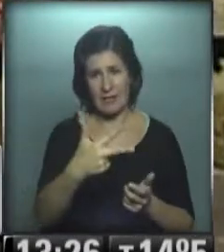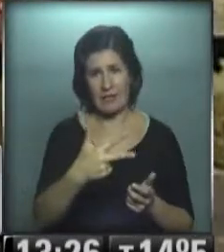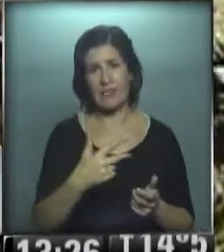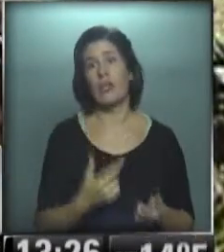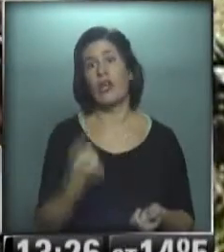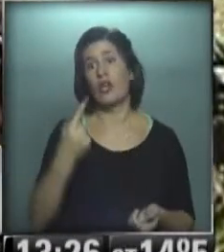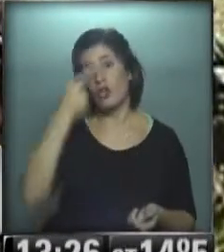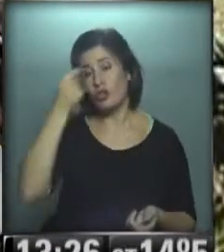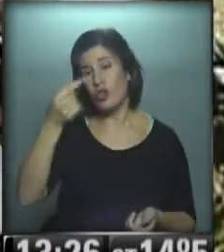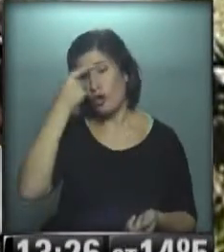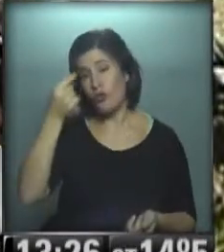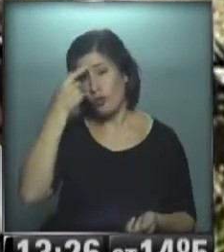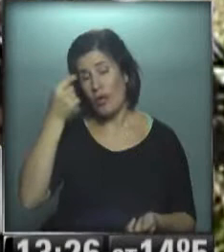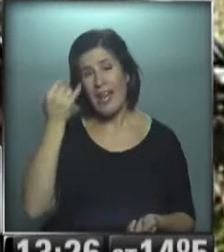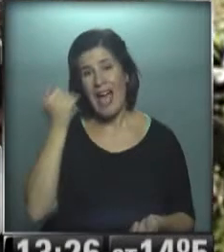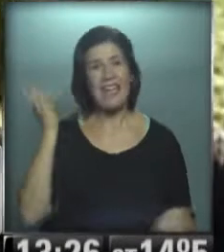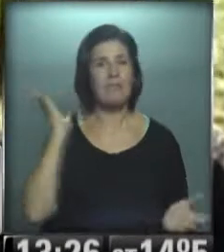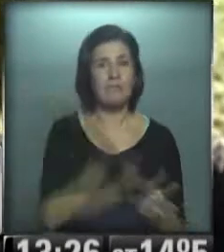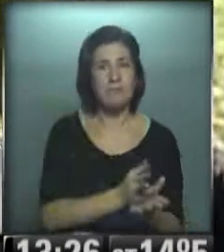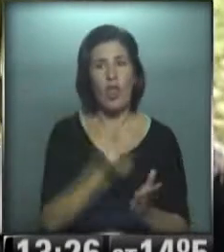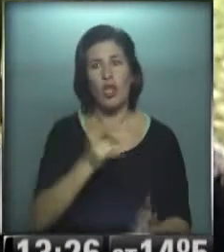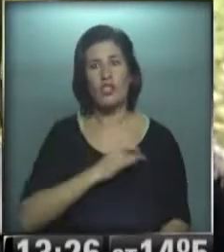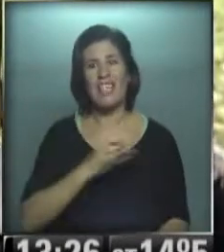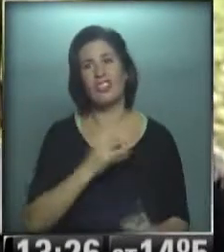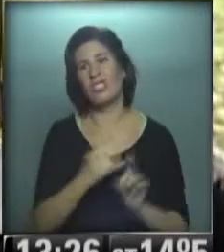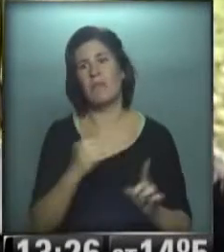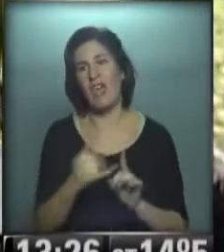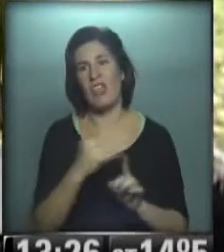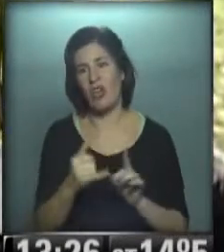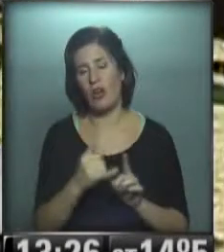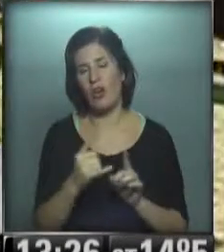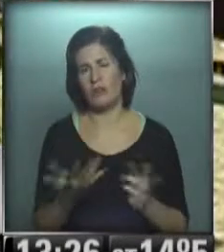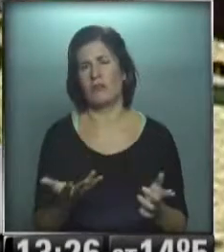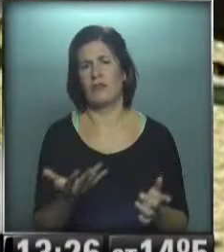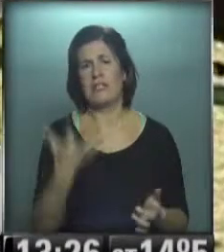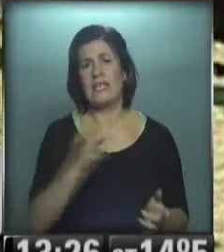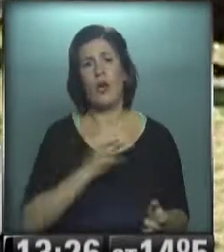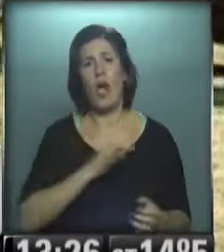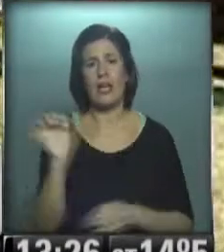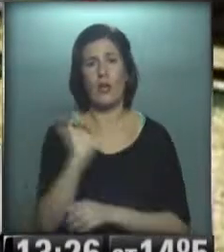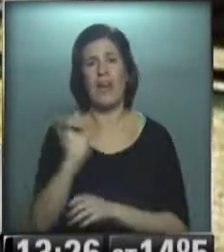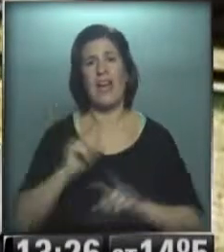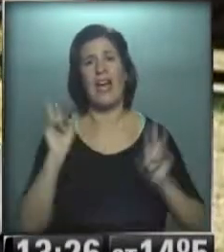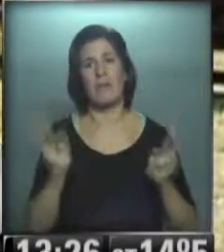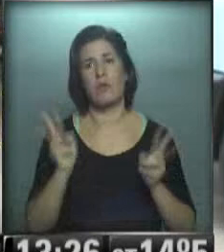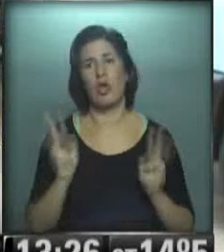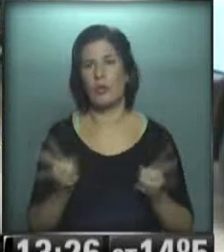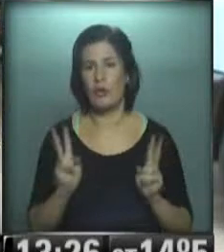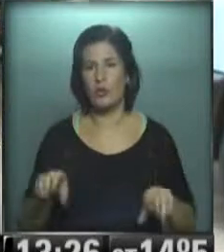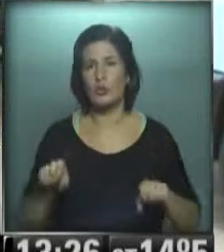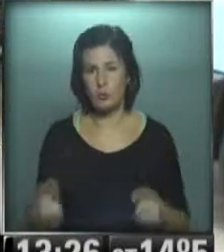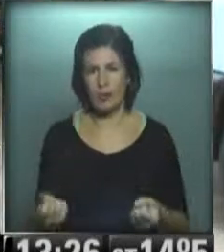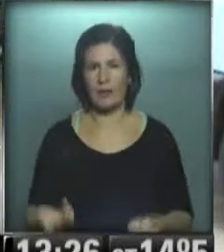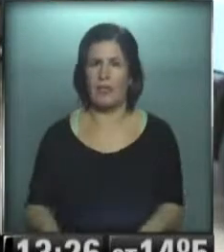última condena que tiene de dos años y medio bajo suspenso y cinco años de inhabilitación por supuesto que